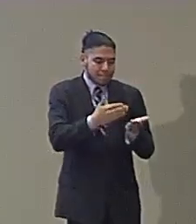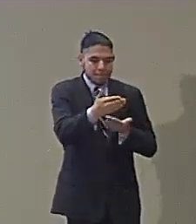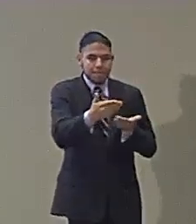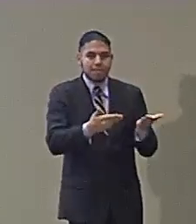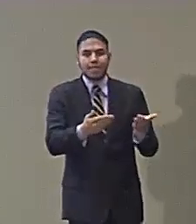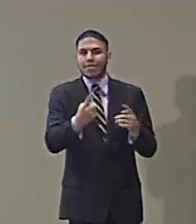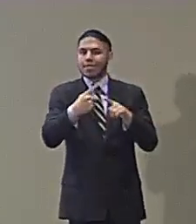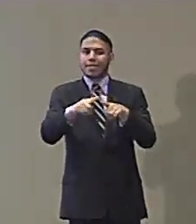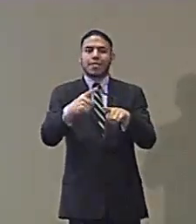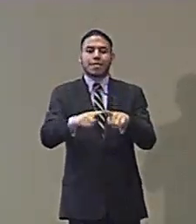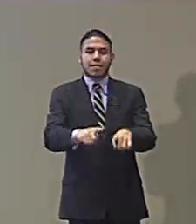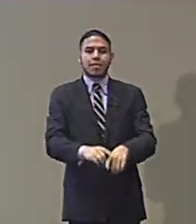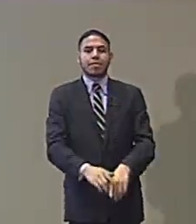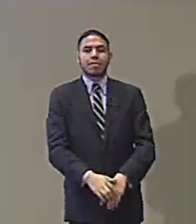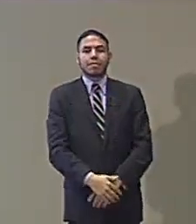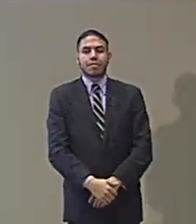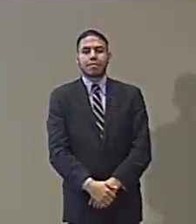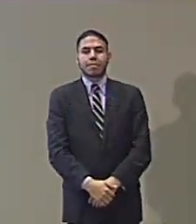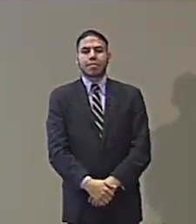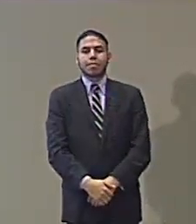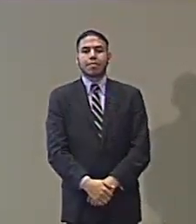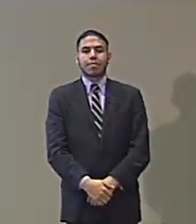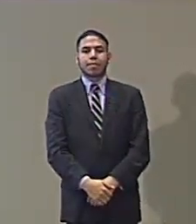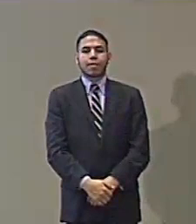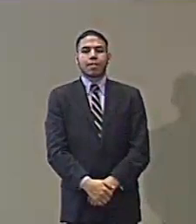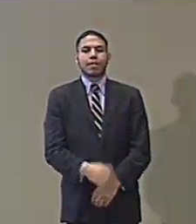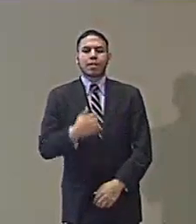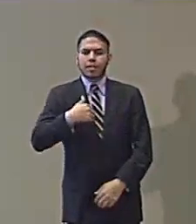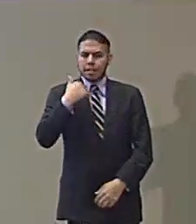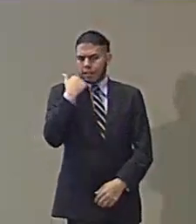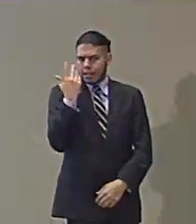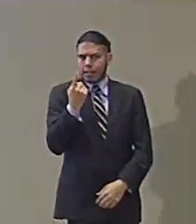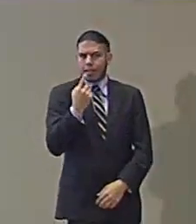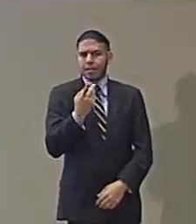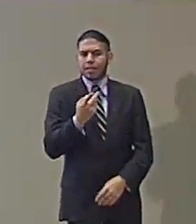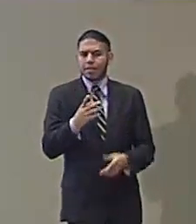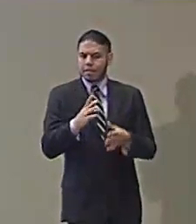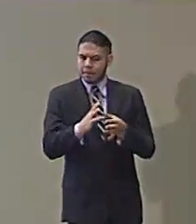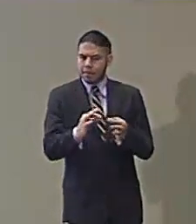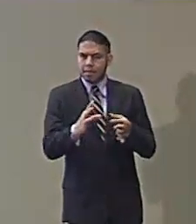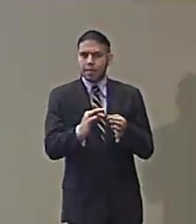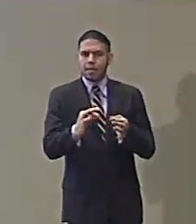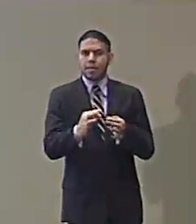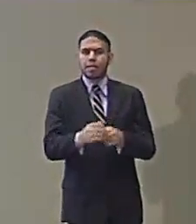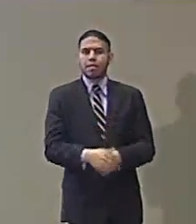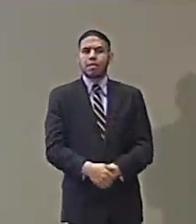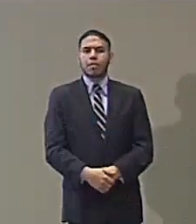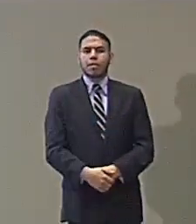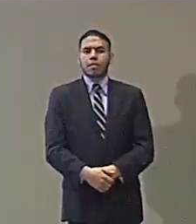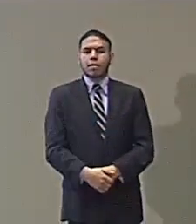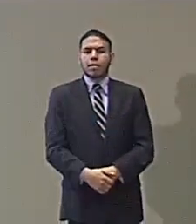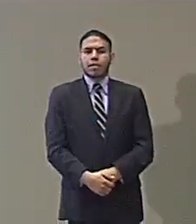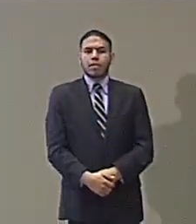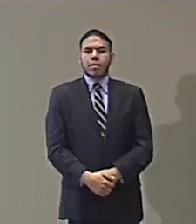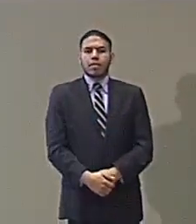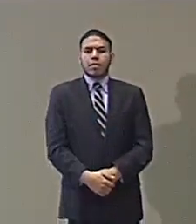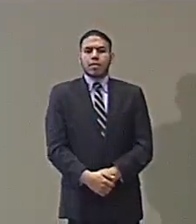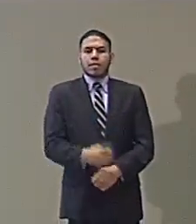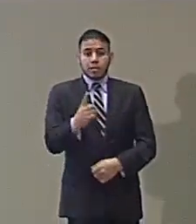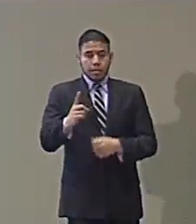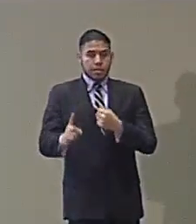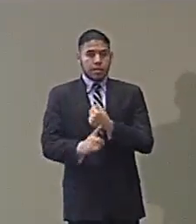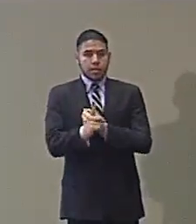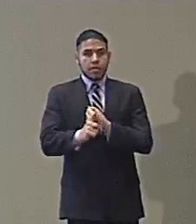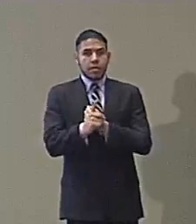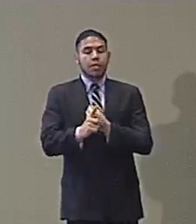muy diferentes quisiera mencionar que dentro de este contexto la problemática